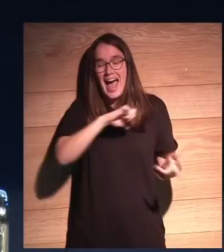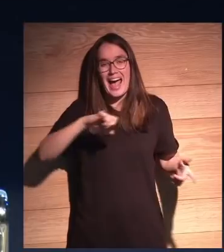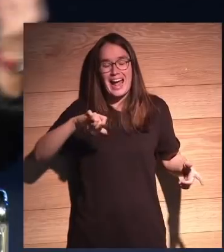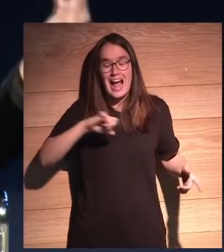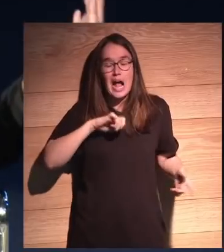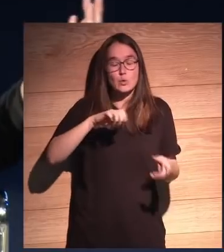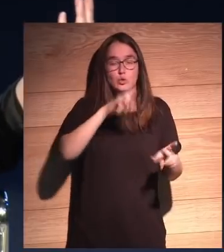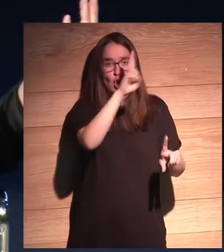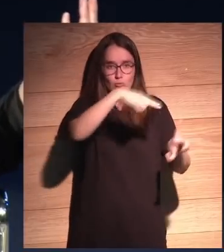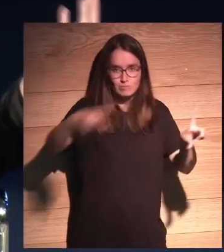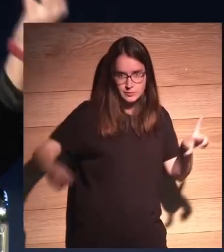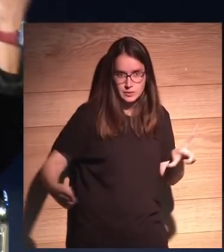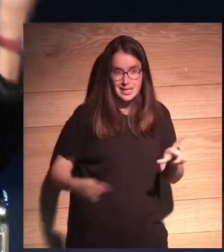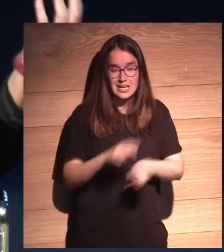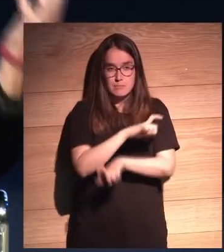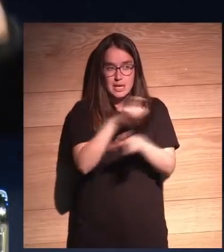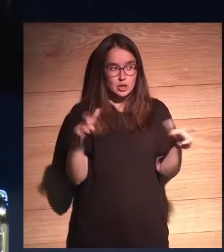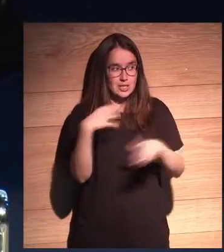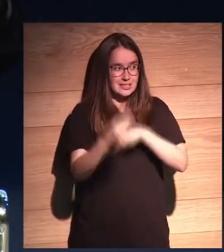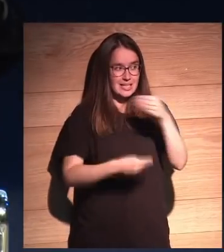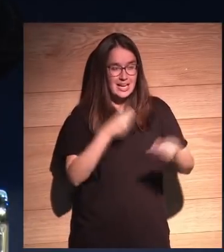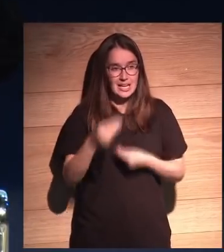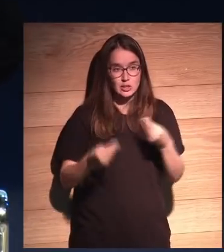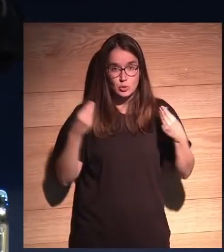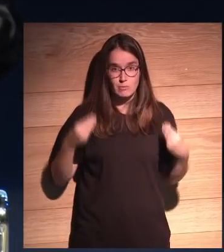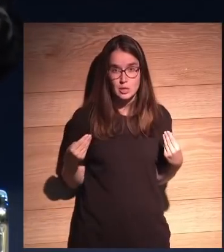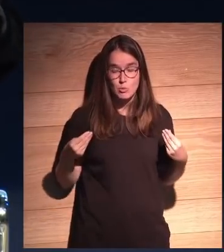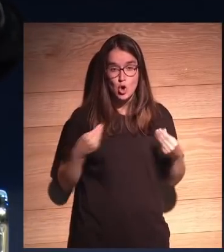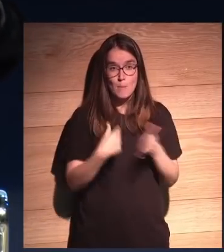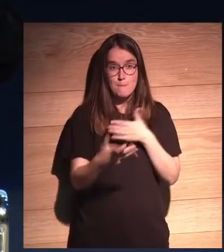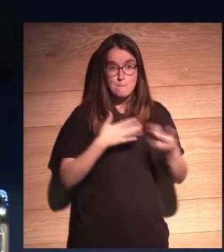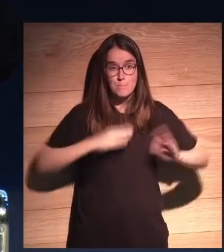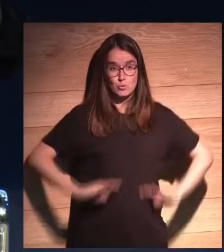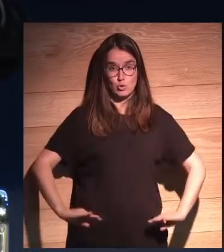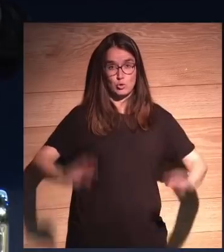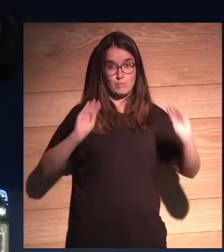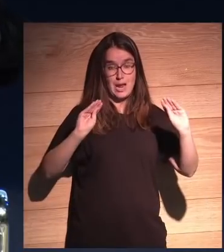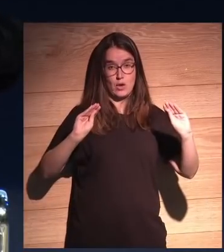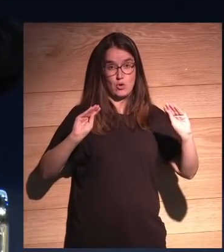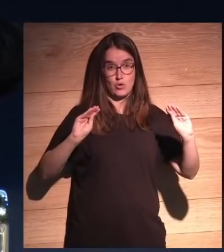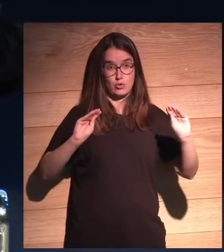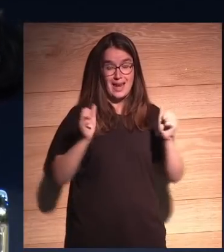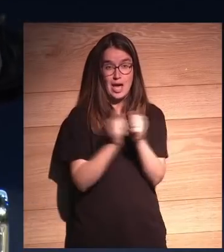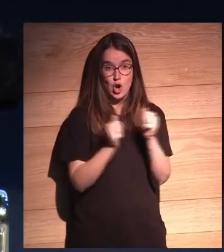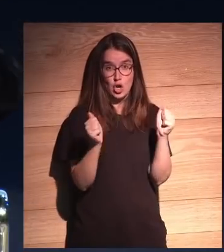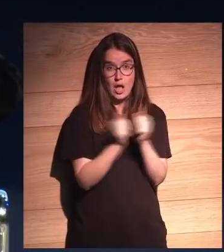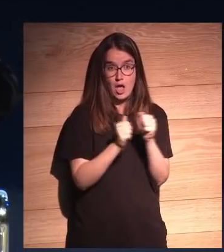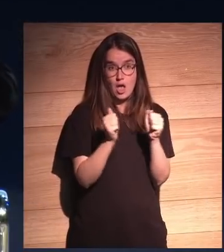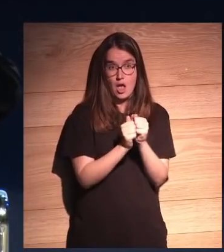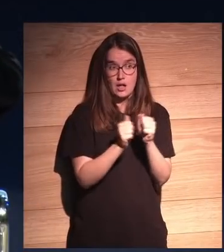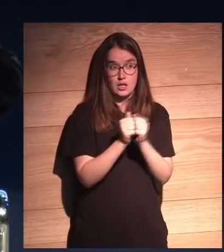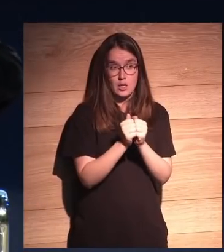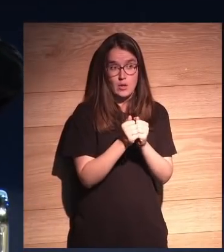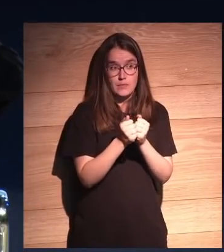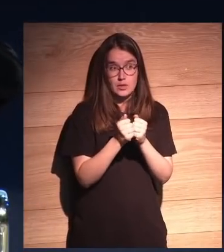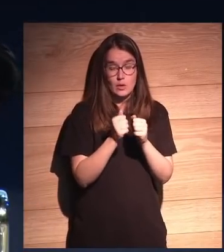autorretratarnos, ¿no? Las personas que hicieron esto ponían sus manos sobre la roca y